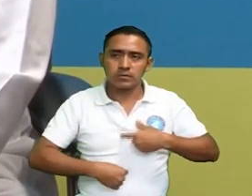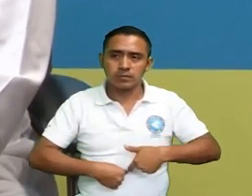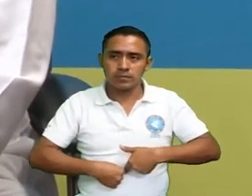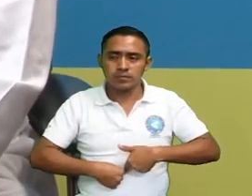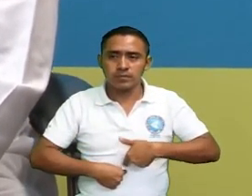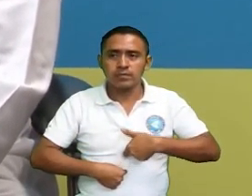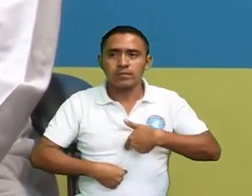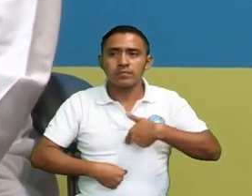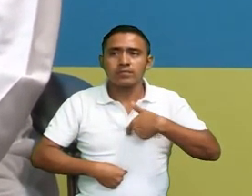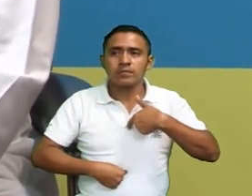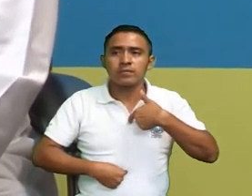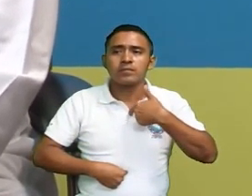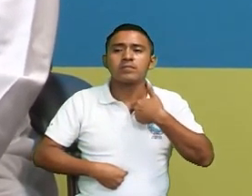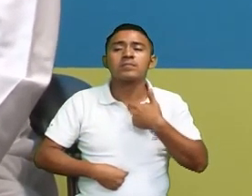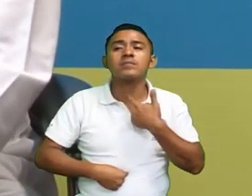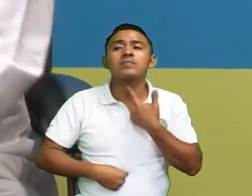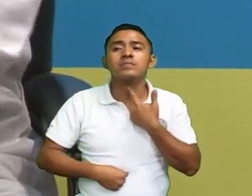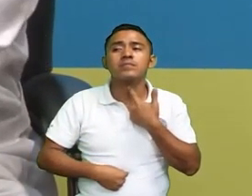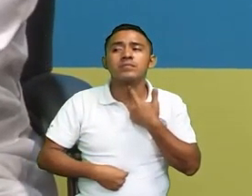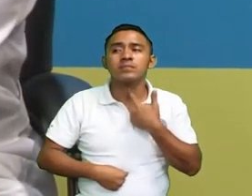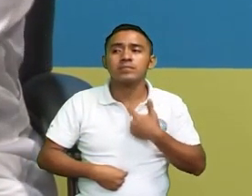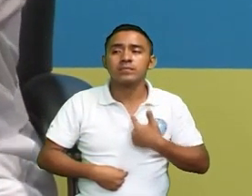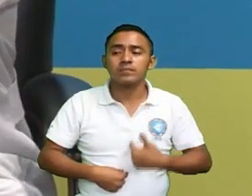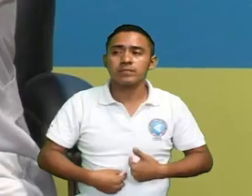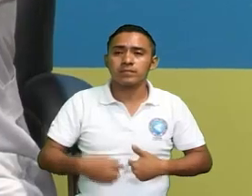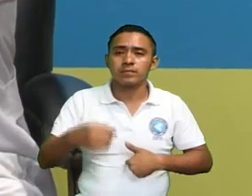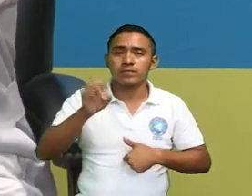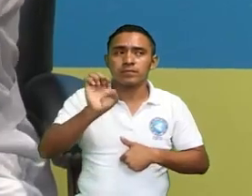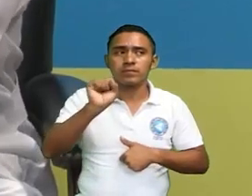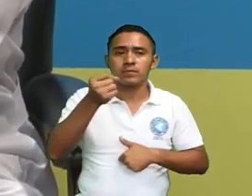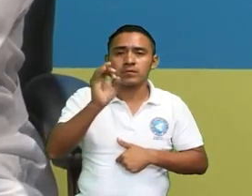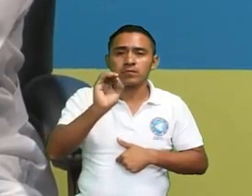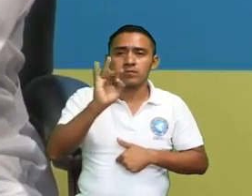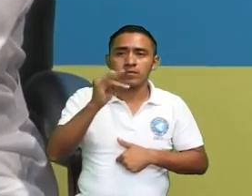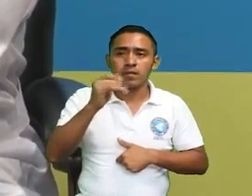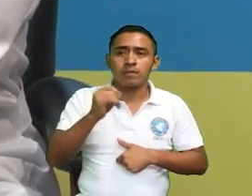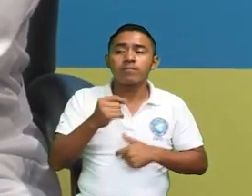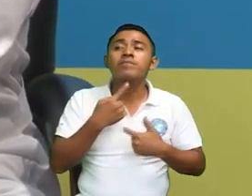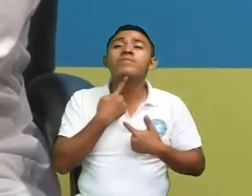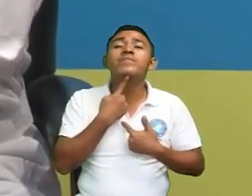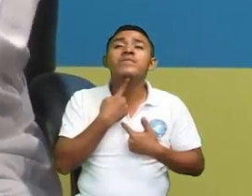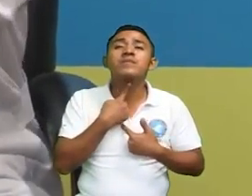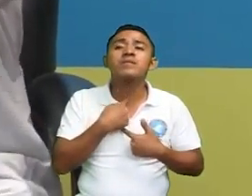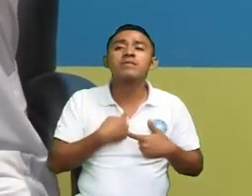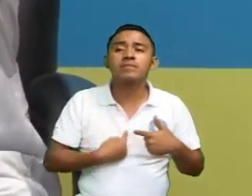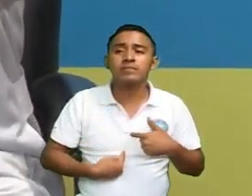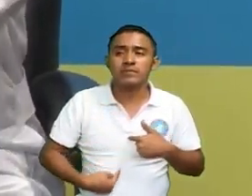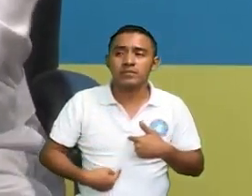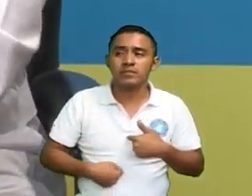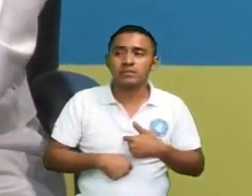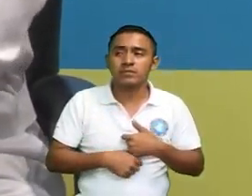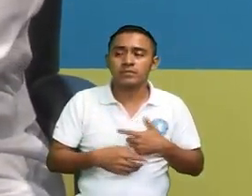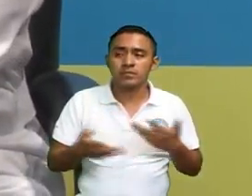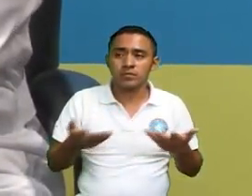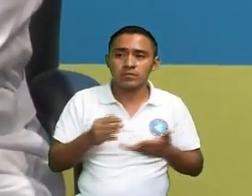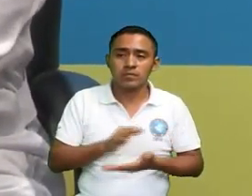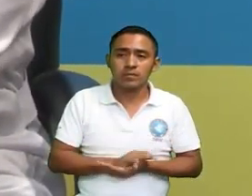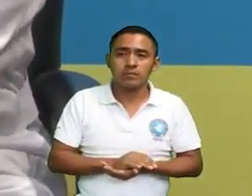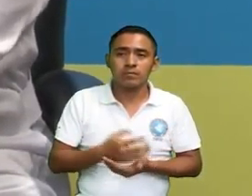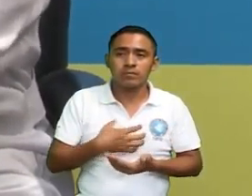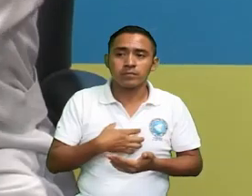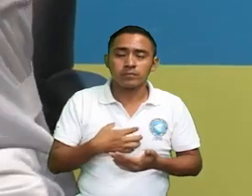¿No? De distancia. ¿Entre el esófago y el estómago? Entre la boca y el estómago, que es hasta donde llegan